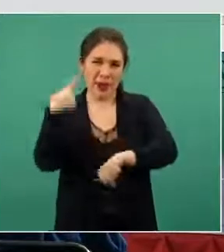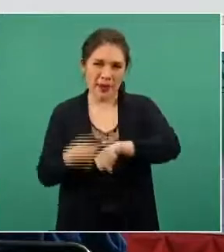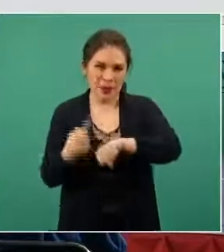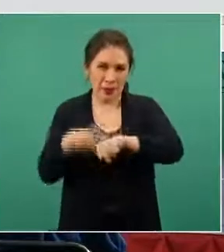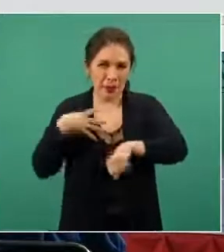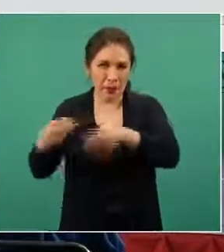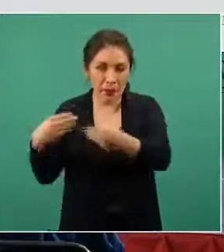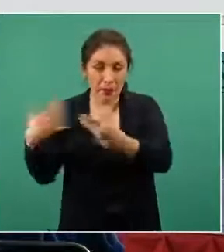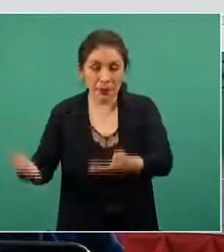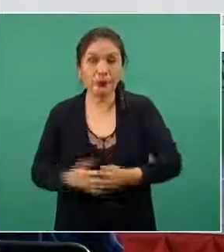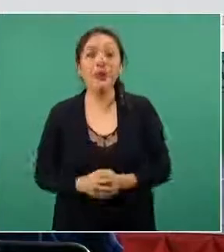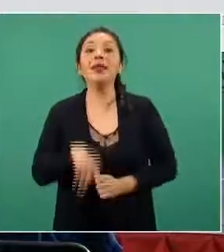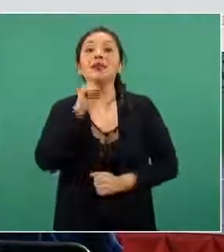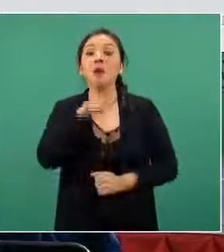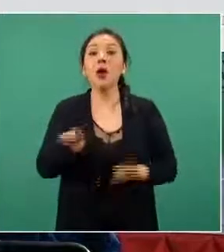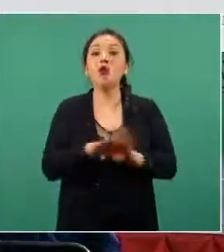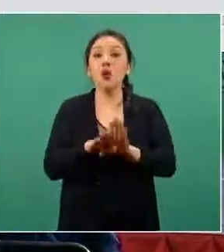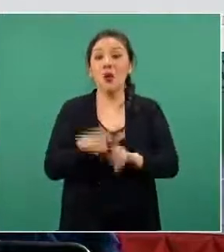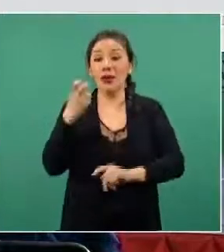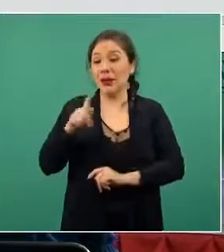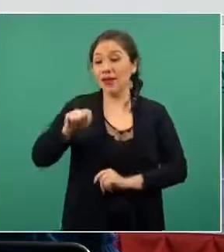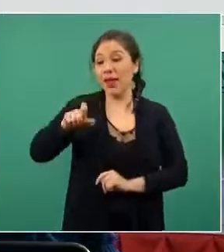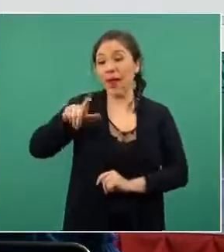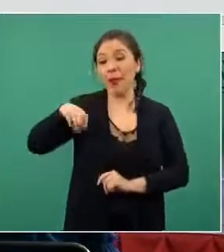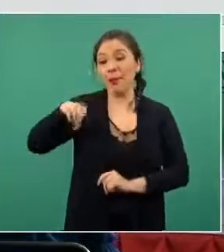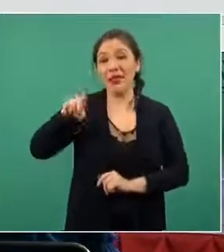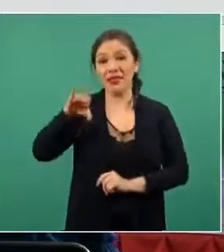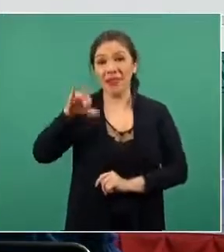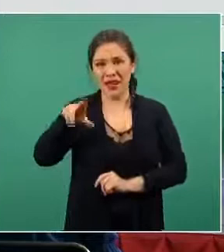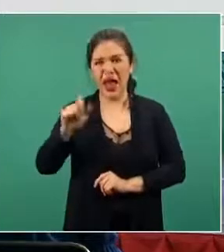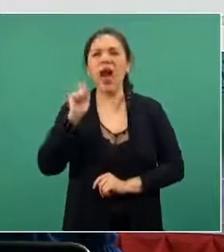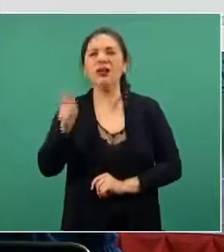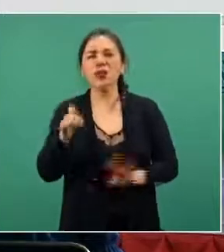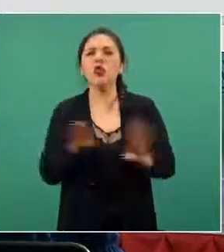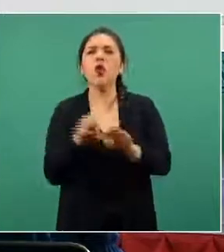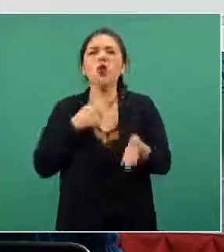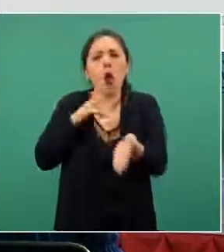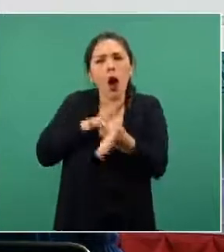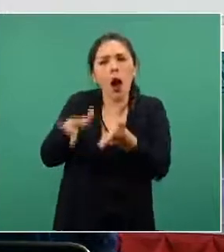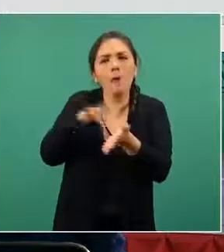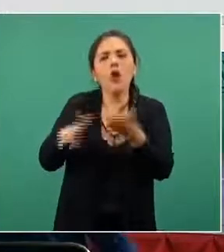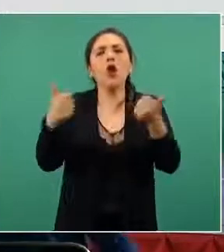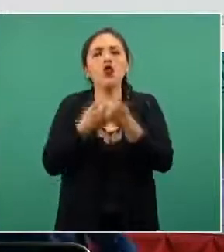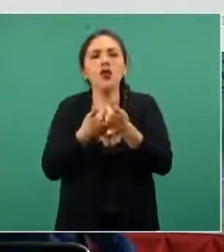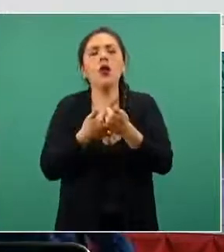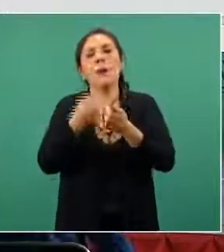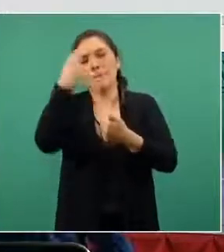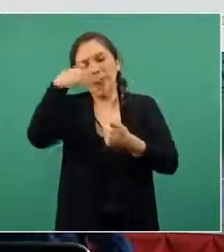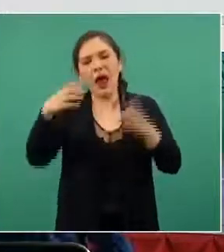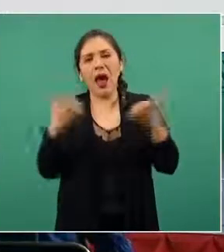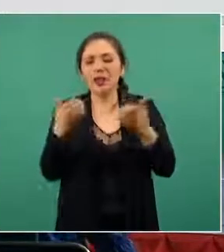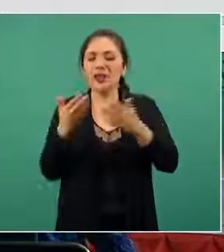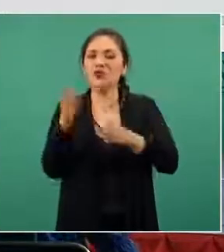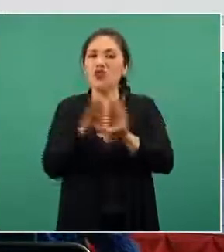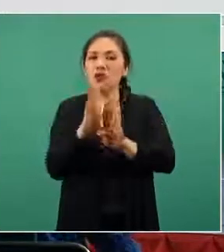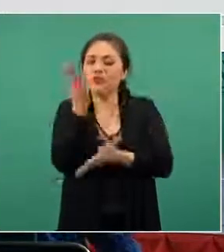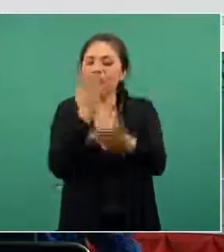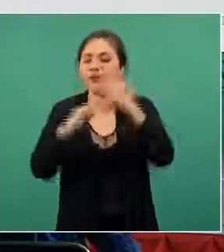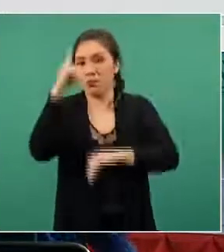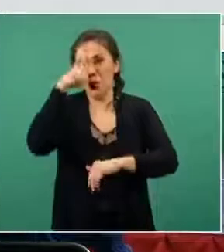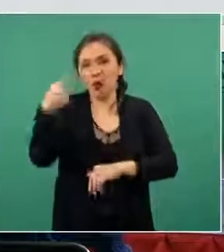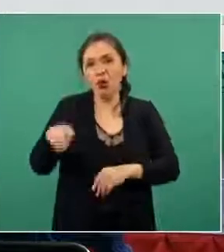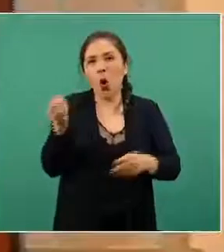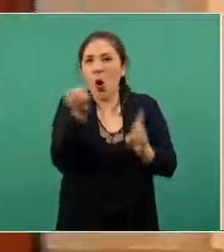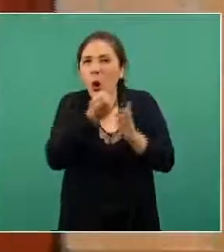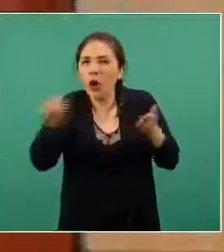Y desde el punto de vista también de la telemedicina, lo que les apoyamos es con el apoyo para el desarrollo organizacional.